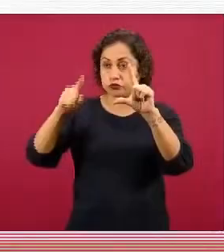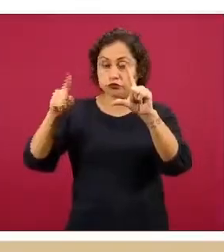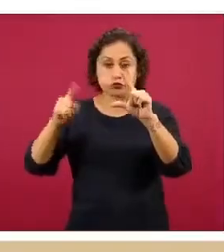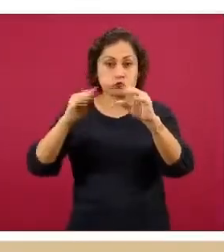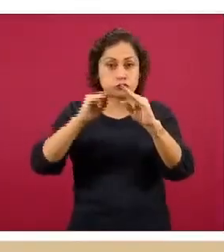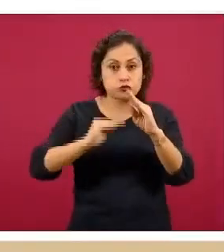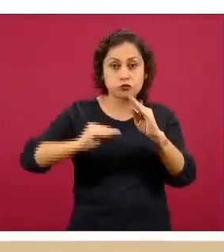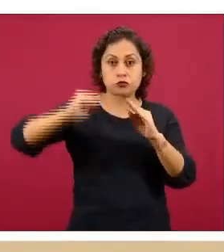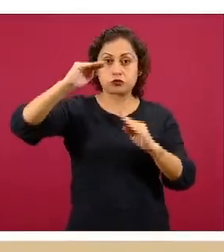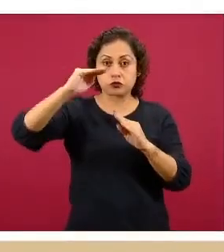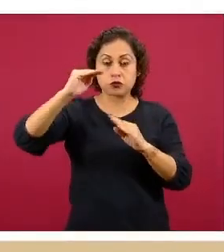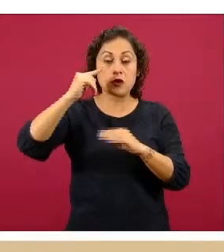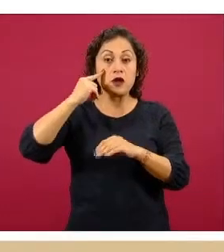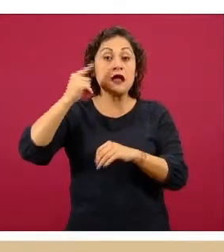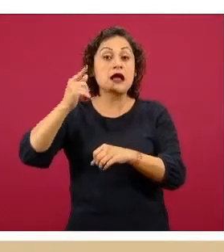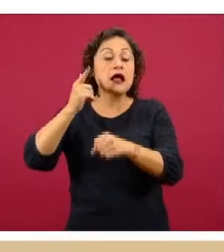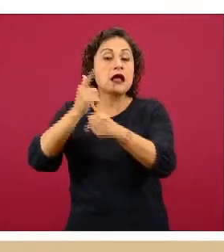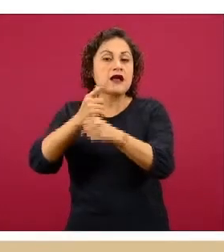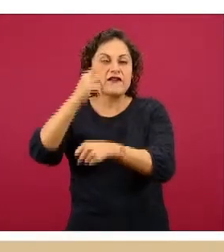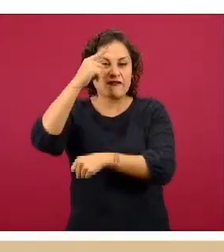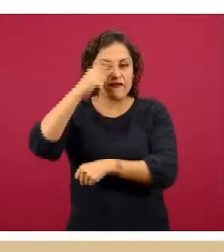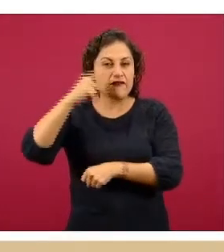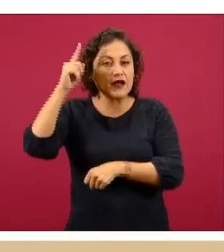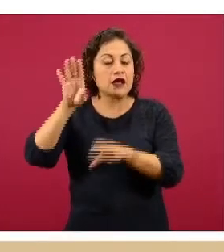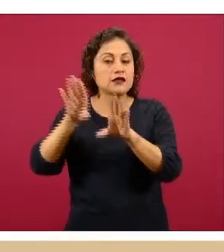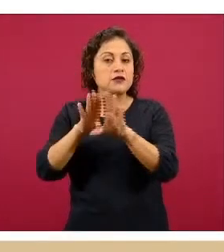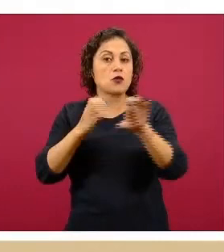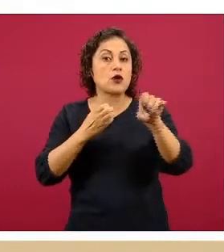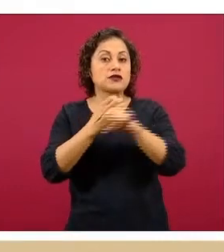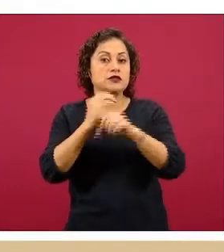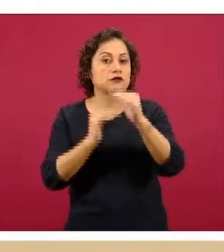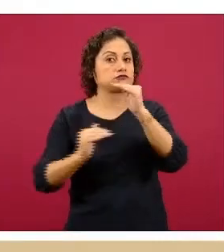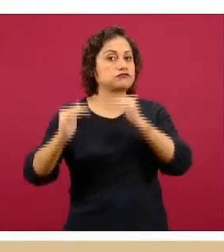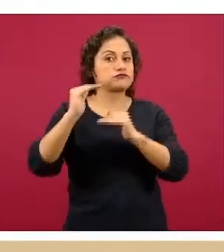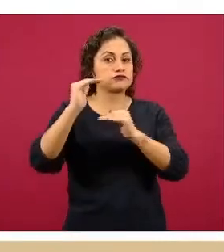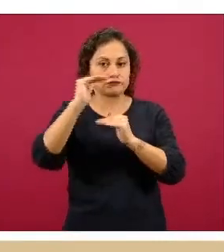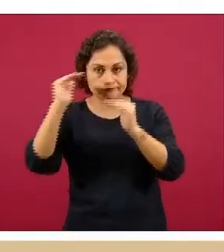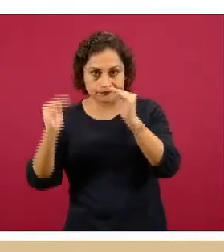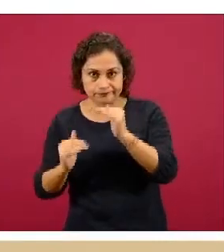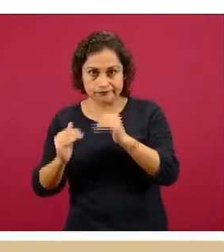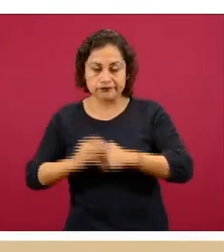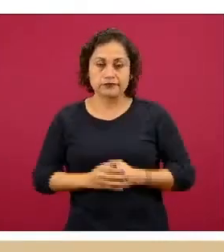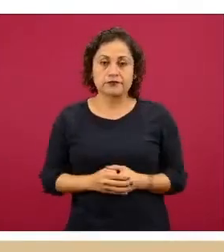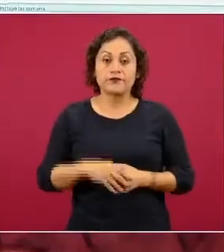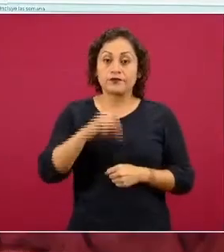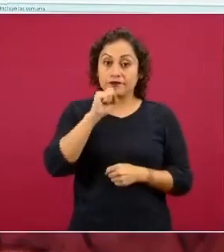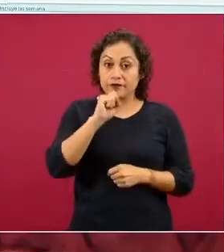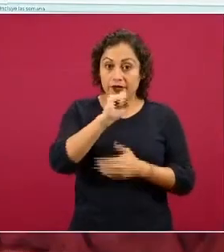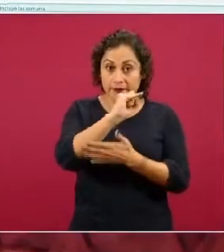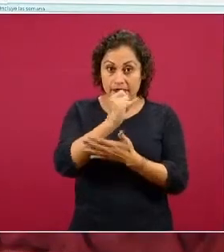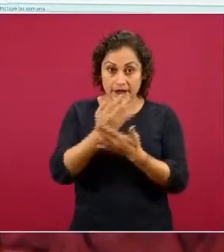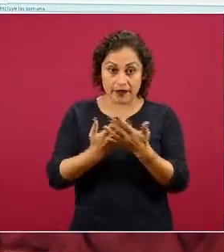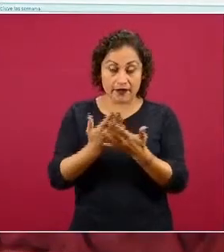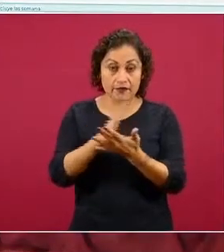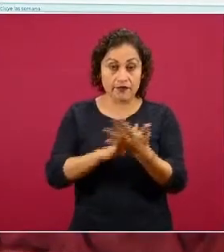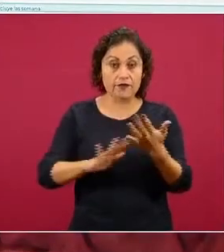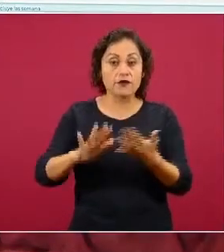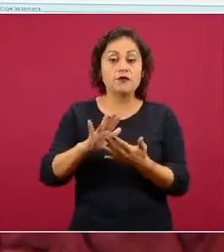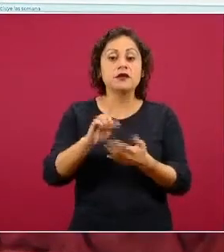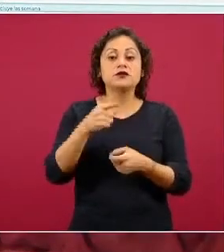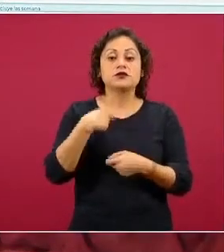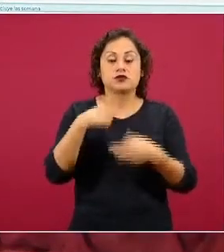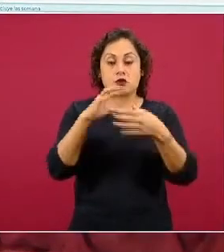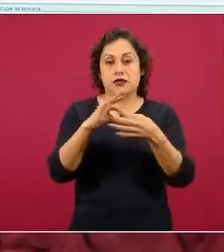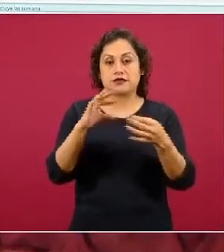qué entidades ha habido un mayor porcentaje que en otras entidades. Y por último, también en el informe, y voy a ir de manera